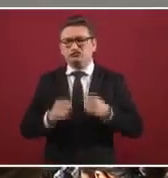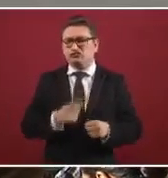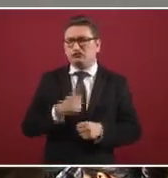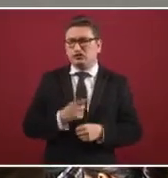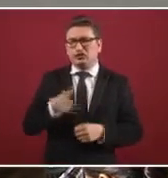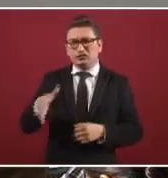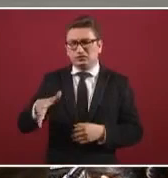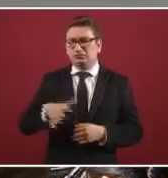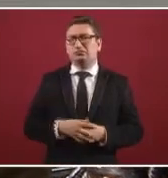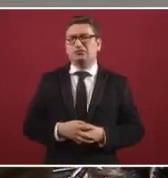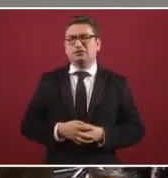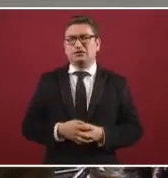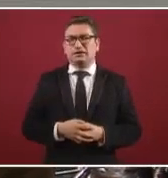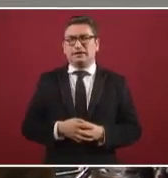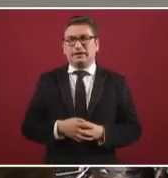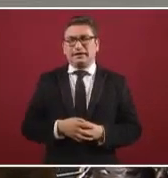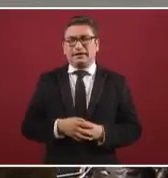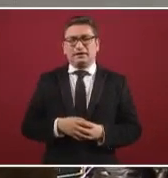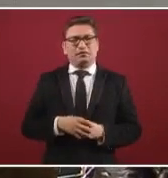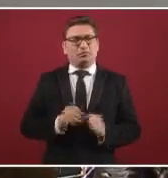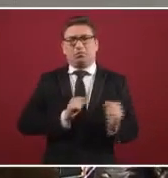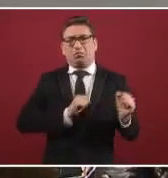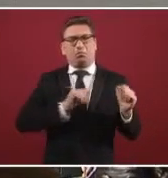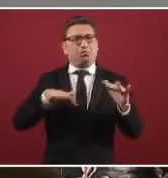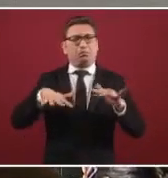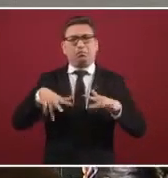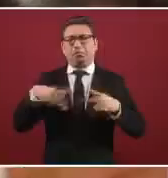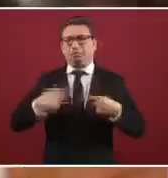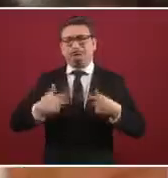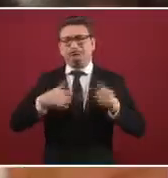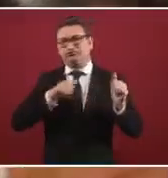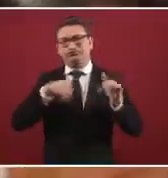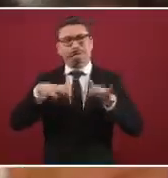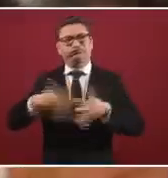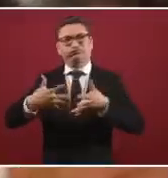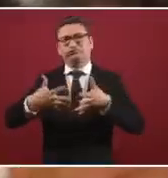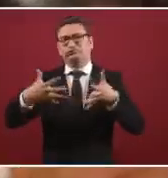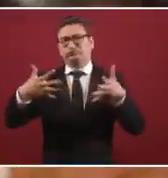Que se logre este magno evento, este evento